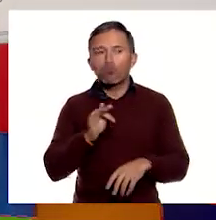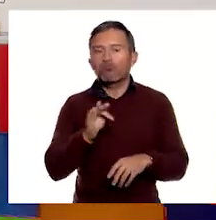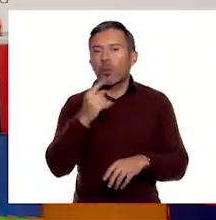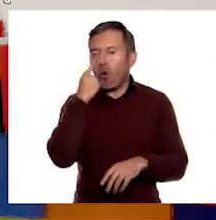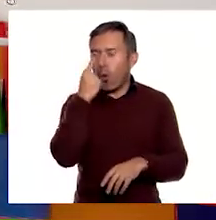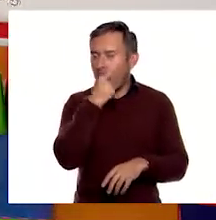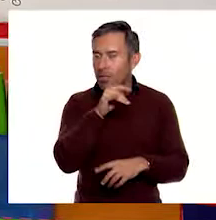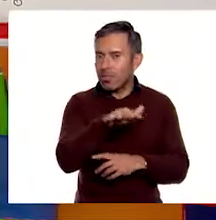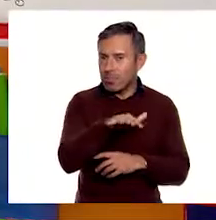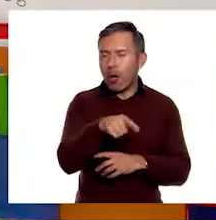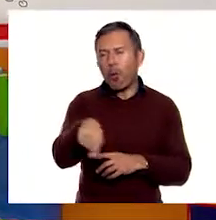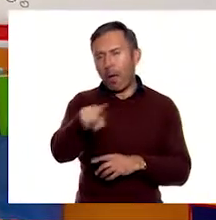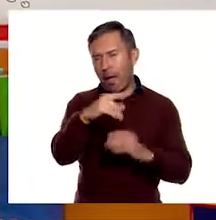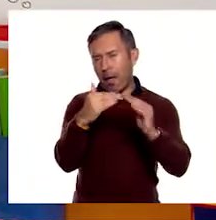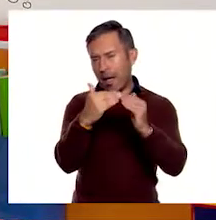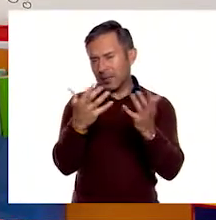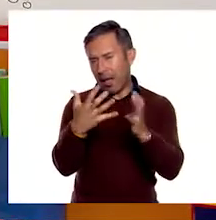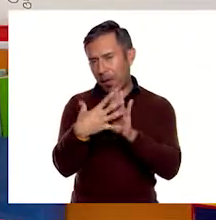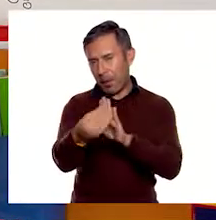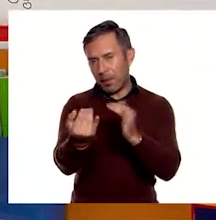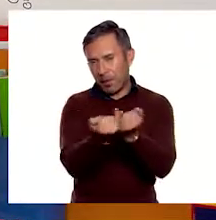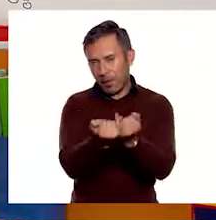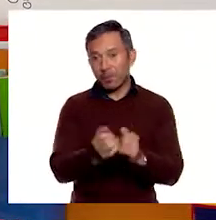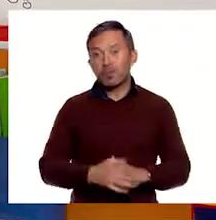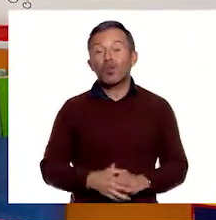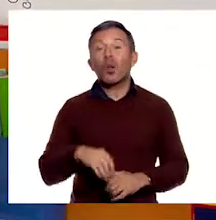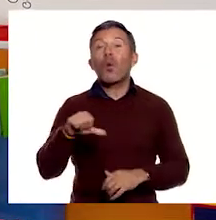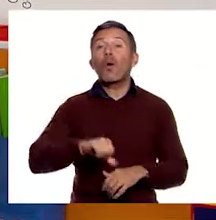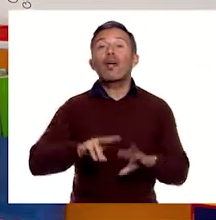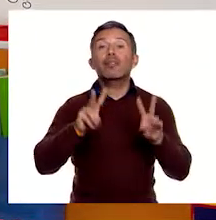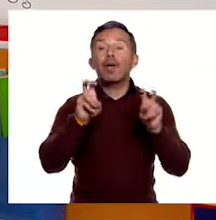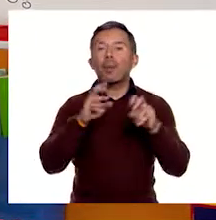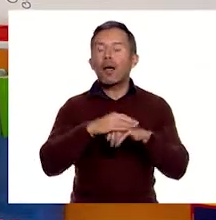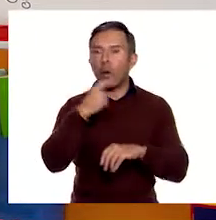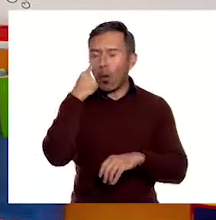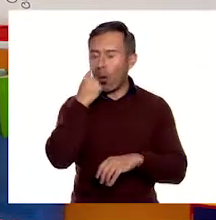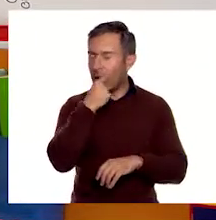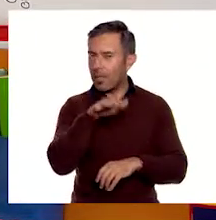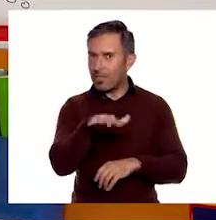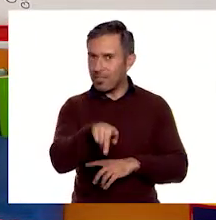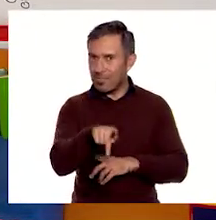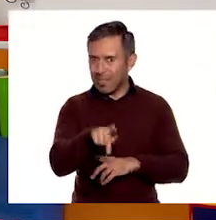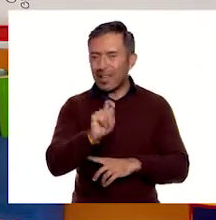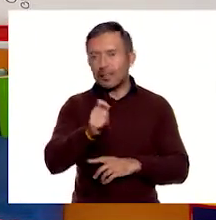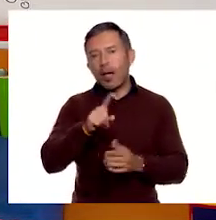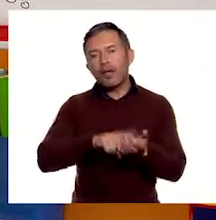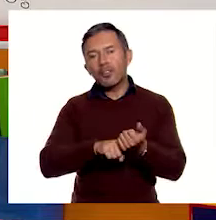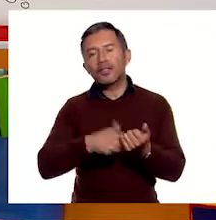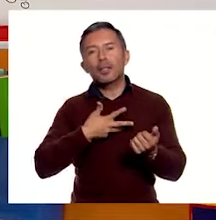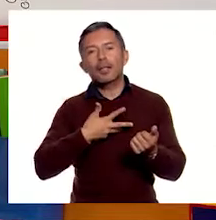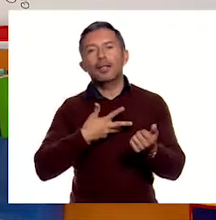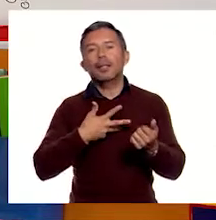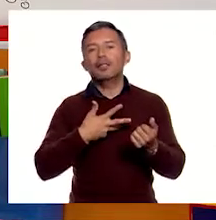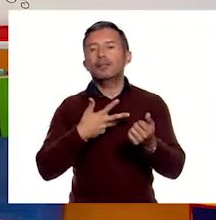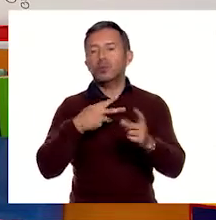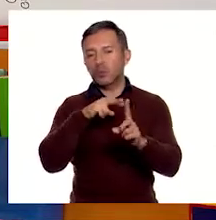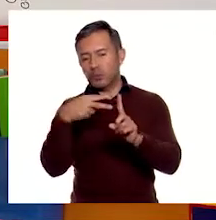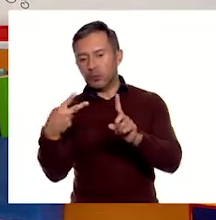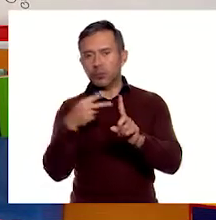bueno, el día de hoy aprendimos de las ilusiones ópticas, que son igualmente representaciones bidimensionales,